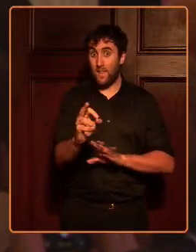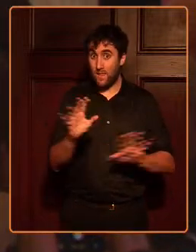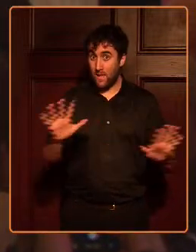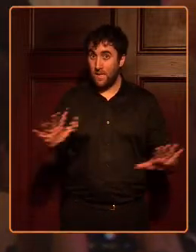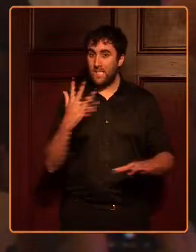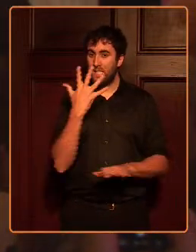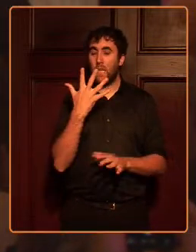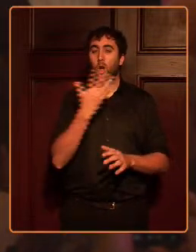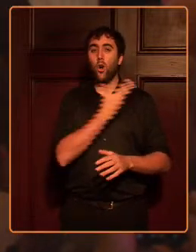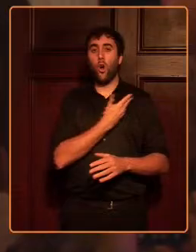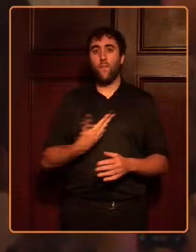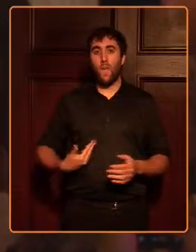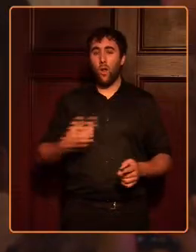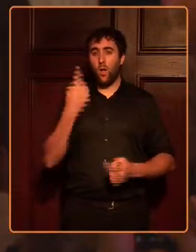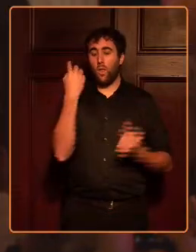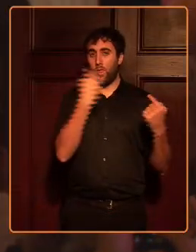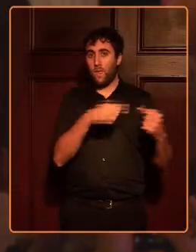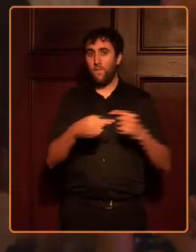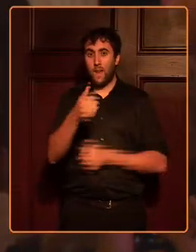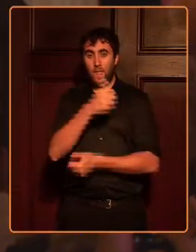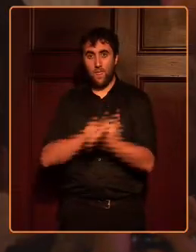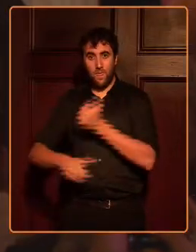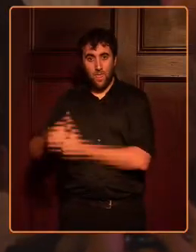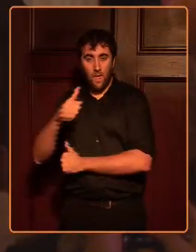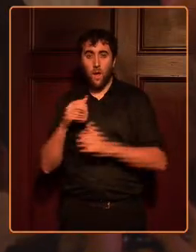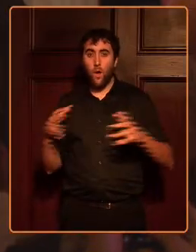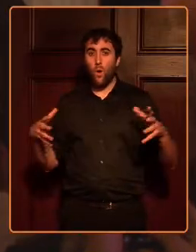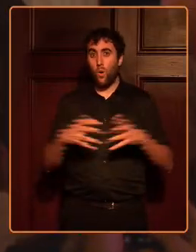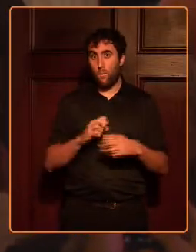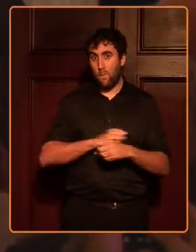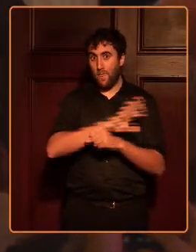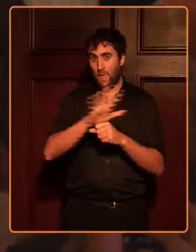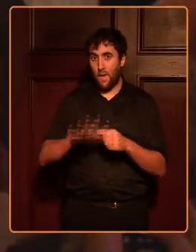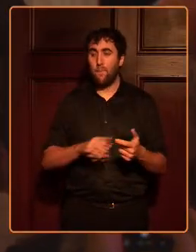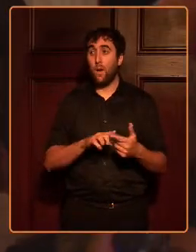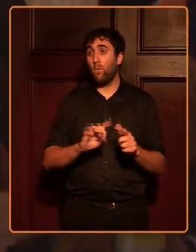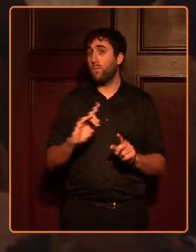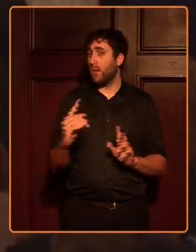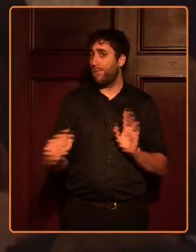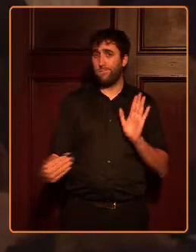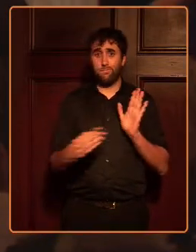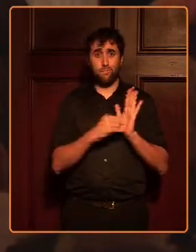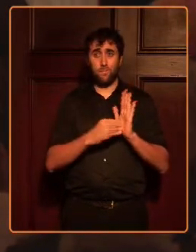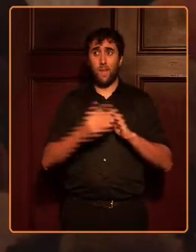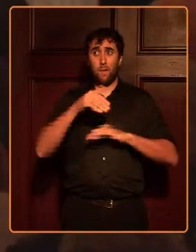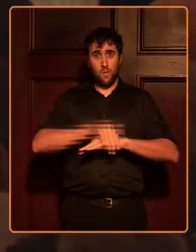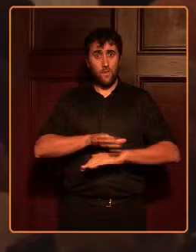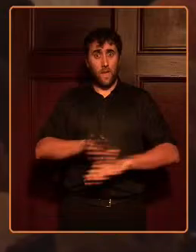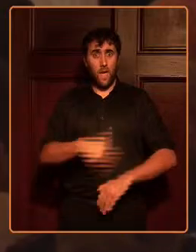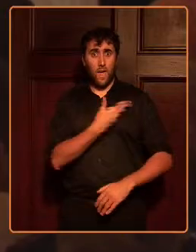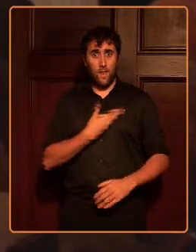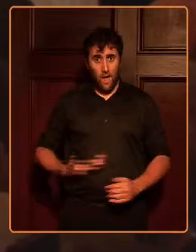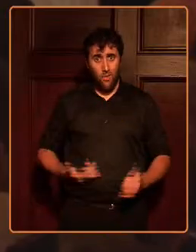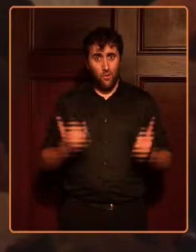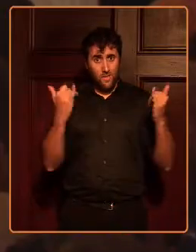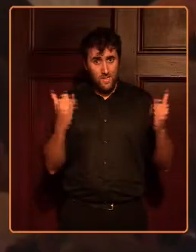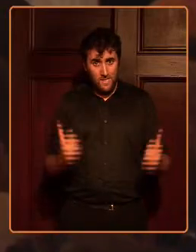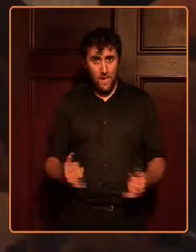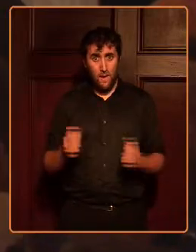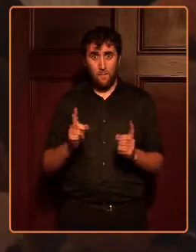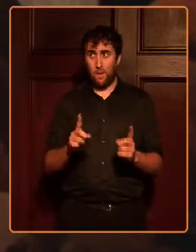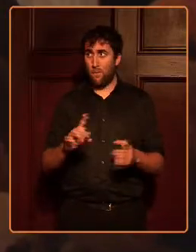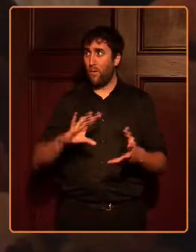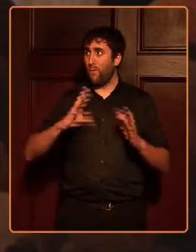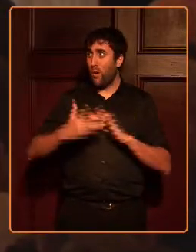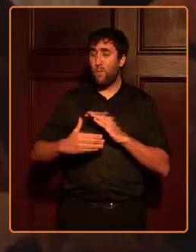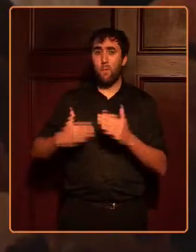gobiernos diferentes, una pandemia, una política de Estado en definitiva. Yo creo que hoy Pablo mencionaba bastante esto de los